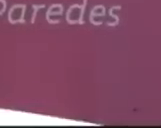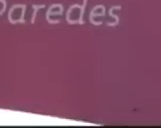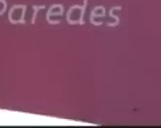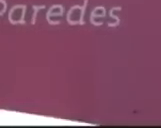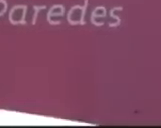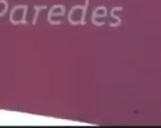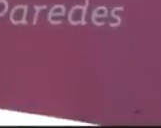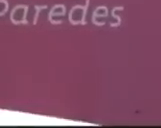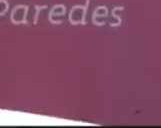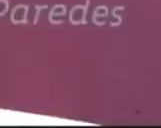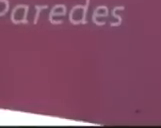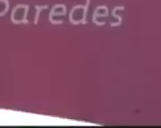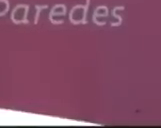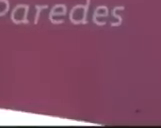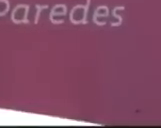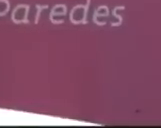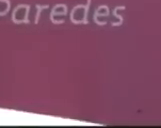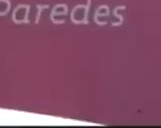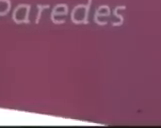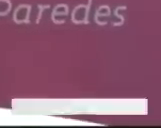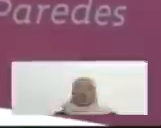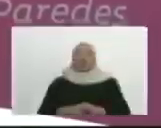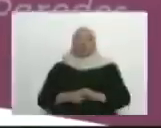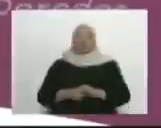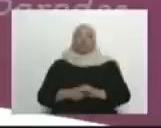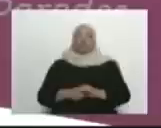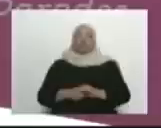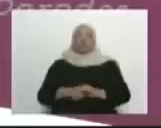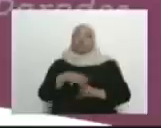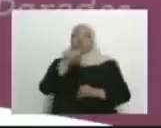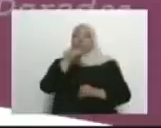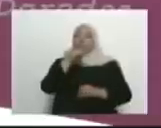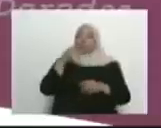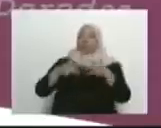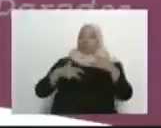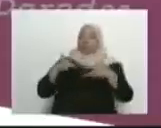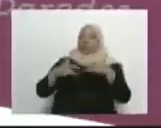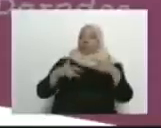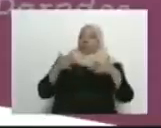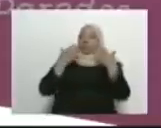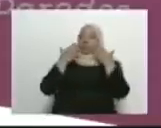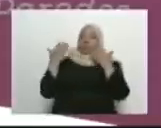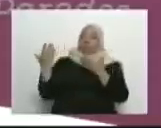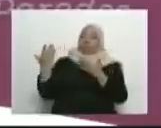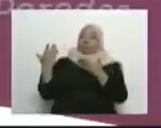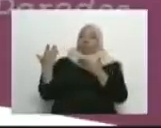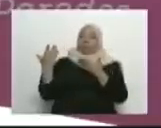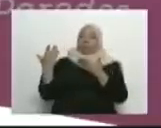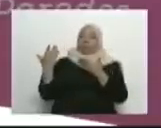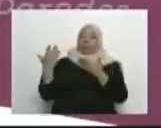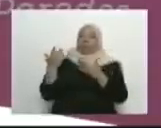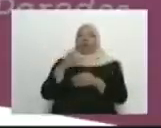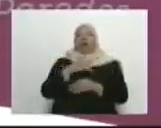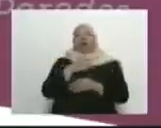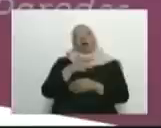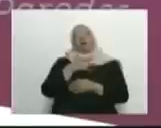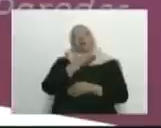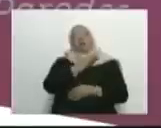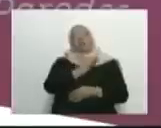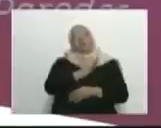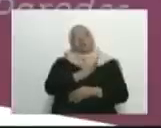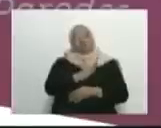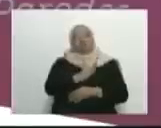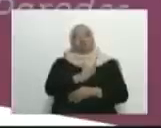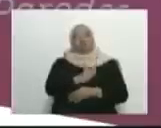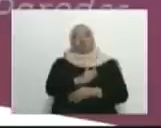medios, redes y paredes. Un evento que nos llenó de tristeza, pues,